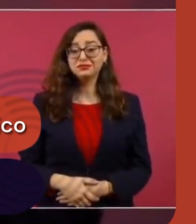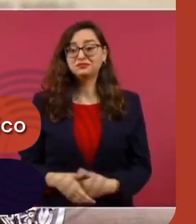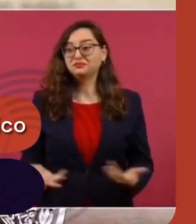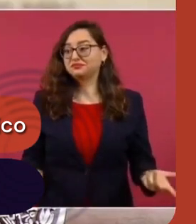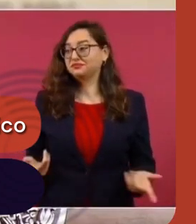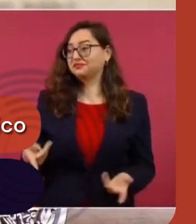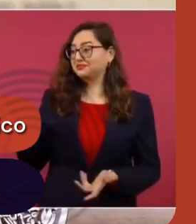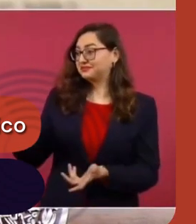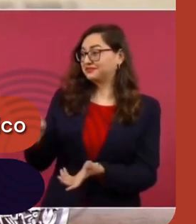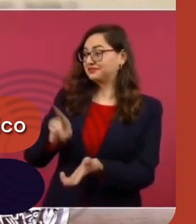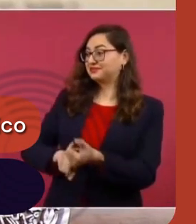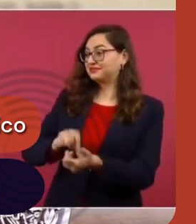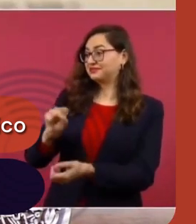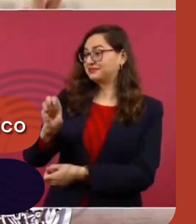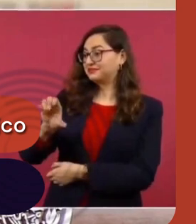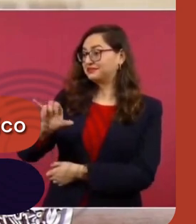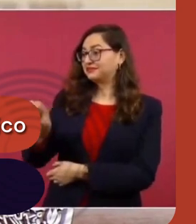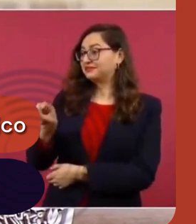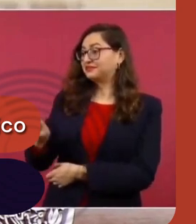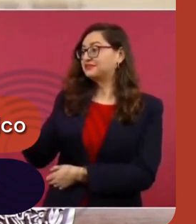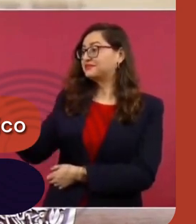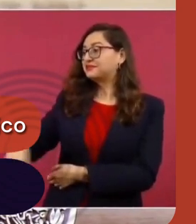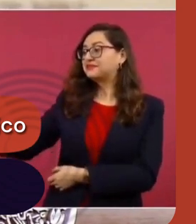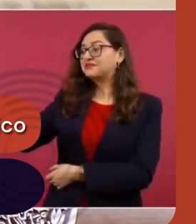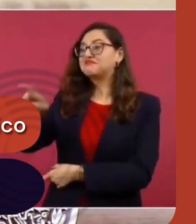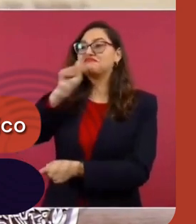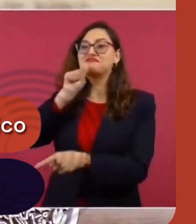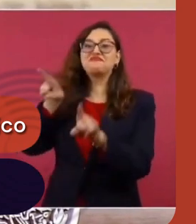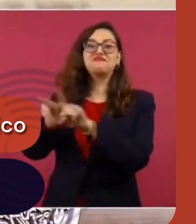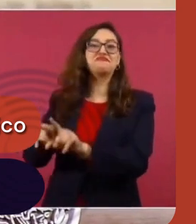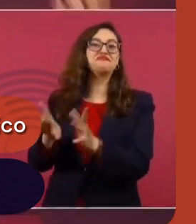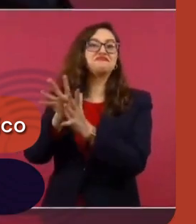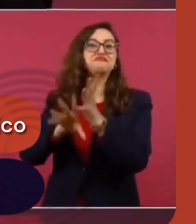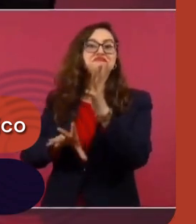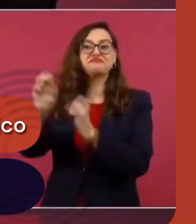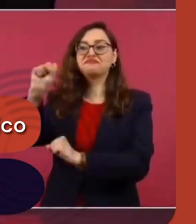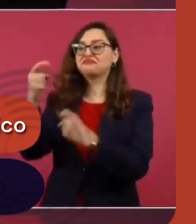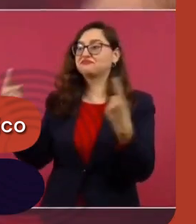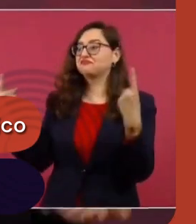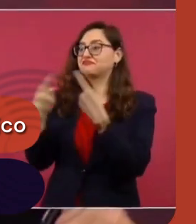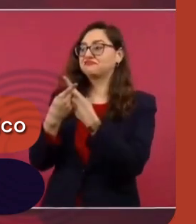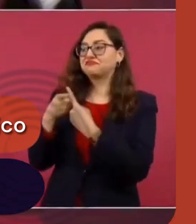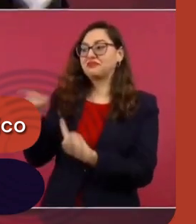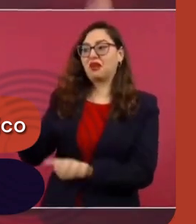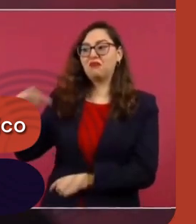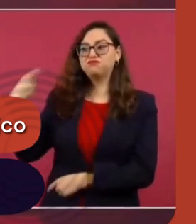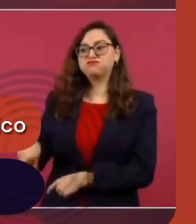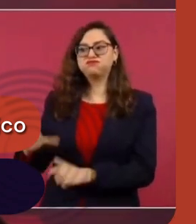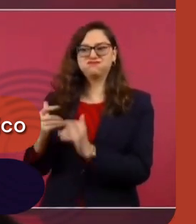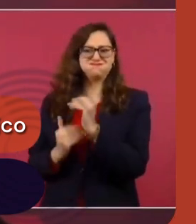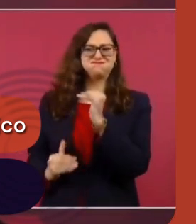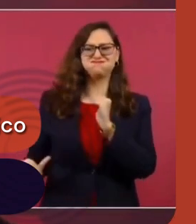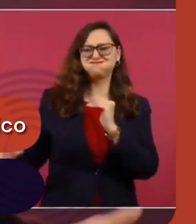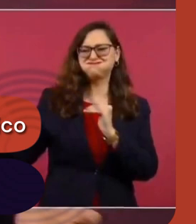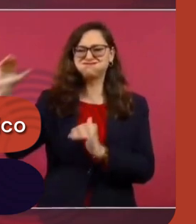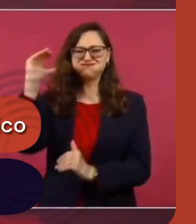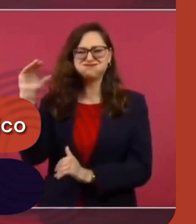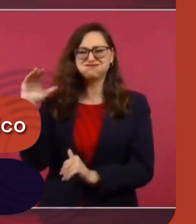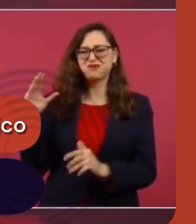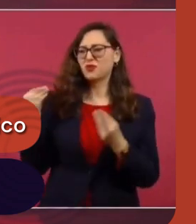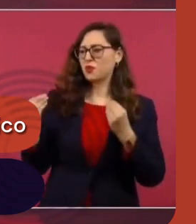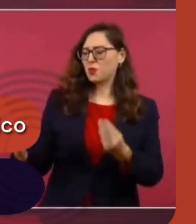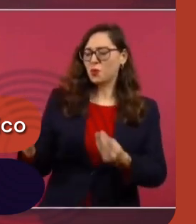están también violando la Constitución porque ganan mucho más que lo que gana el presidente de la